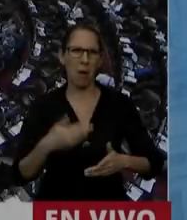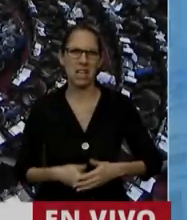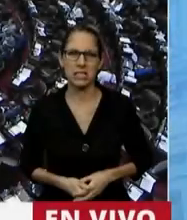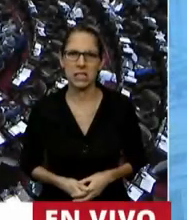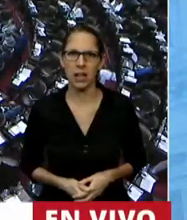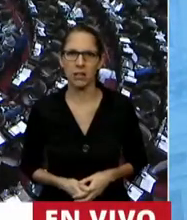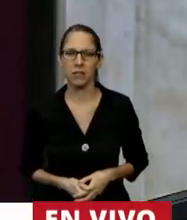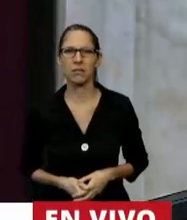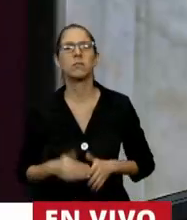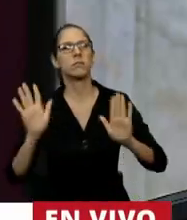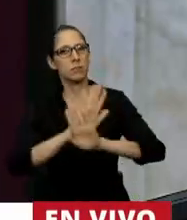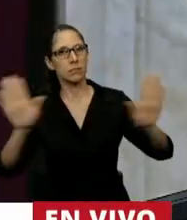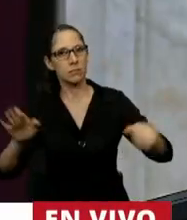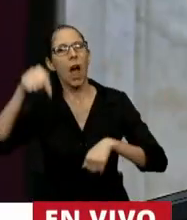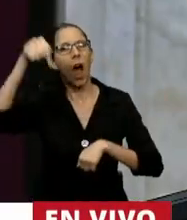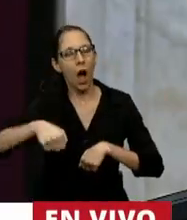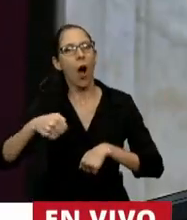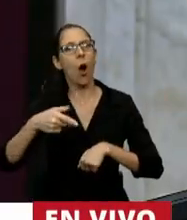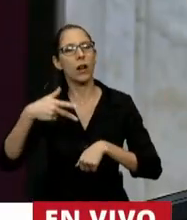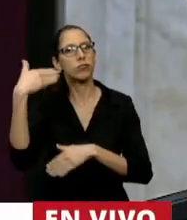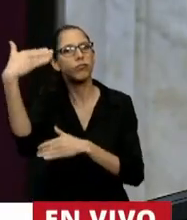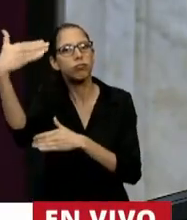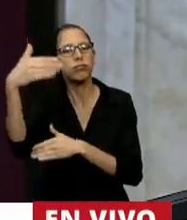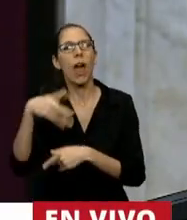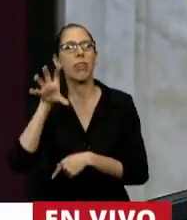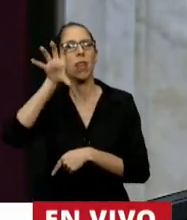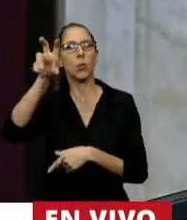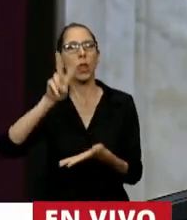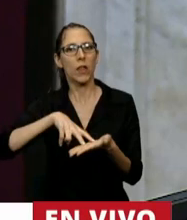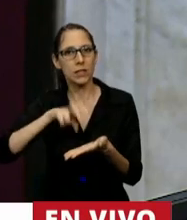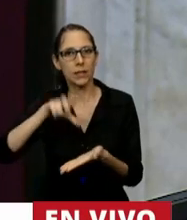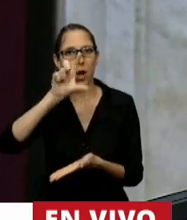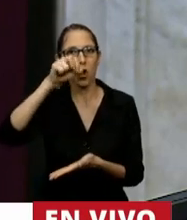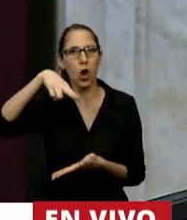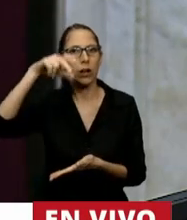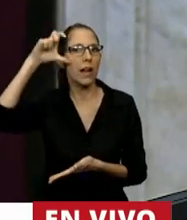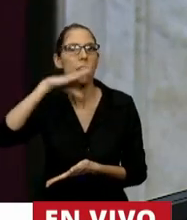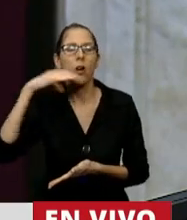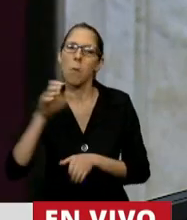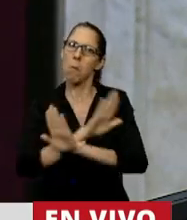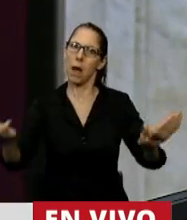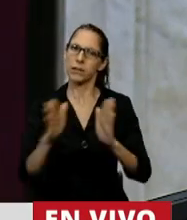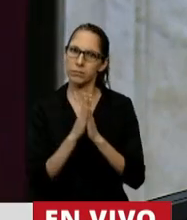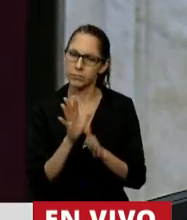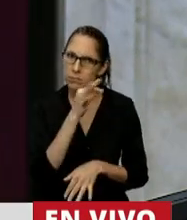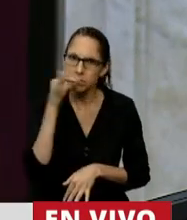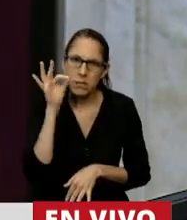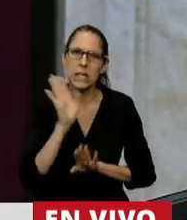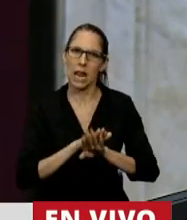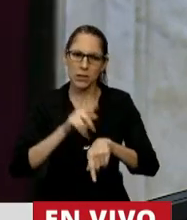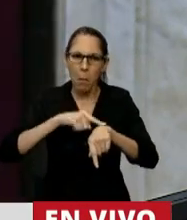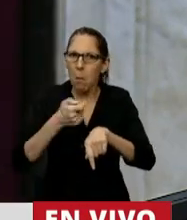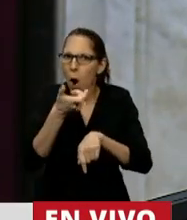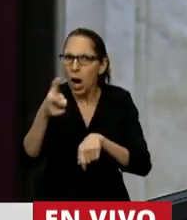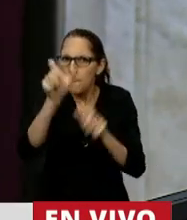Continúa en el uso de la palabra la diputada por Salta, Virginia Cornejo. Le pido por favor silencio, quedan pocos